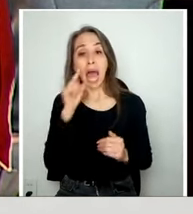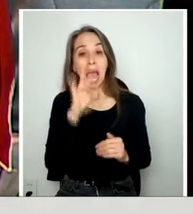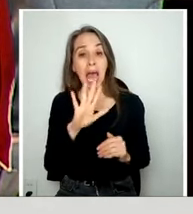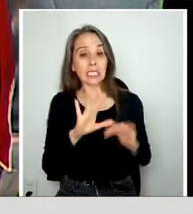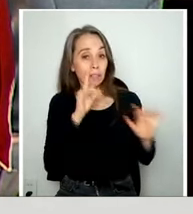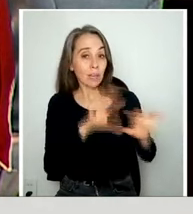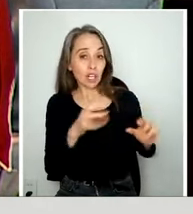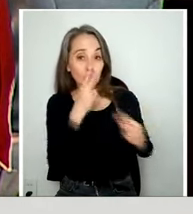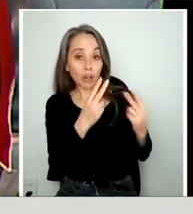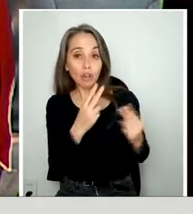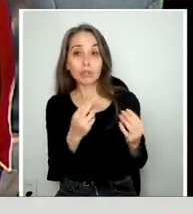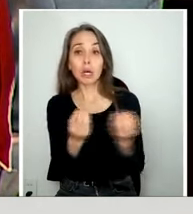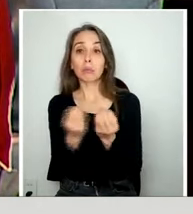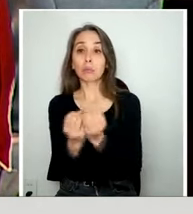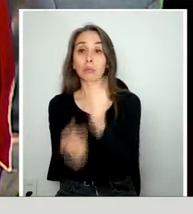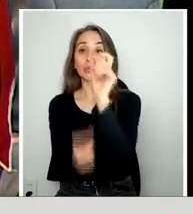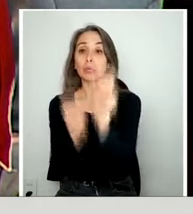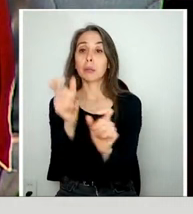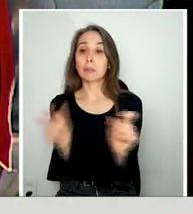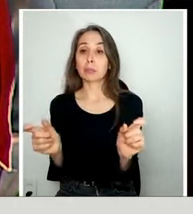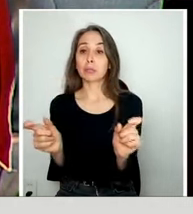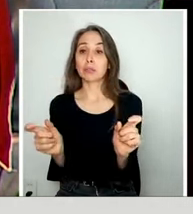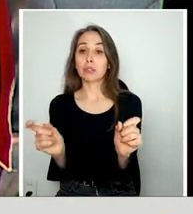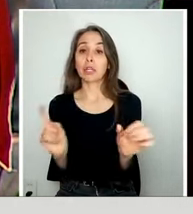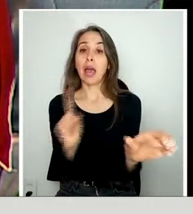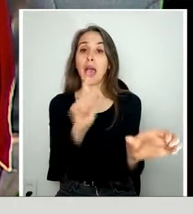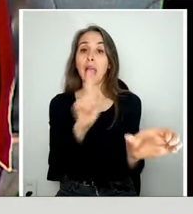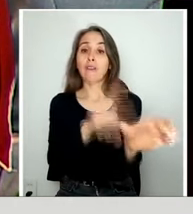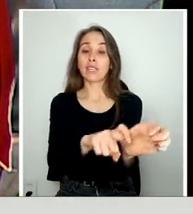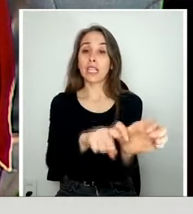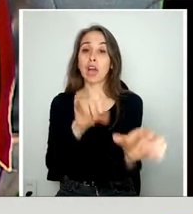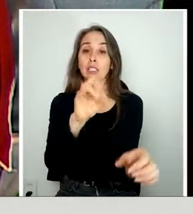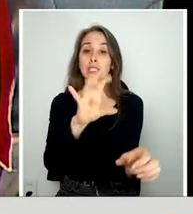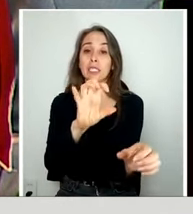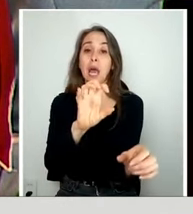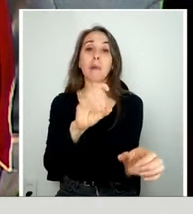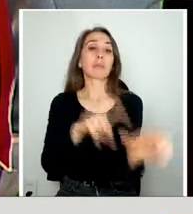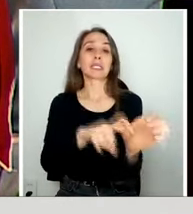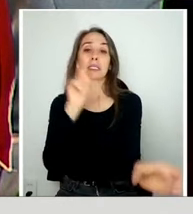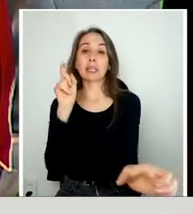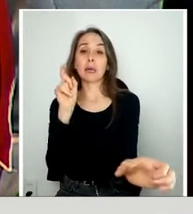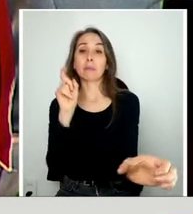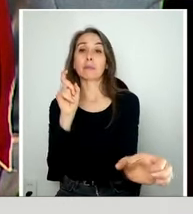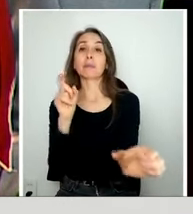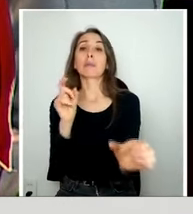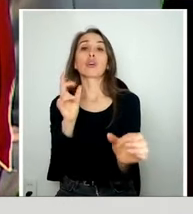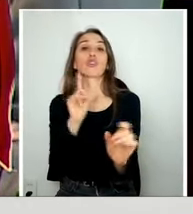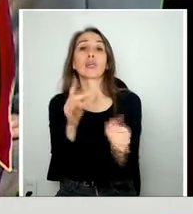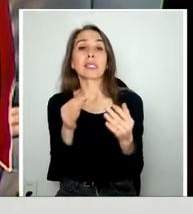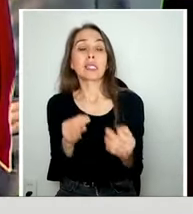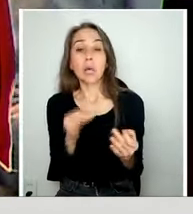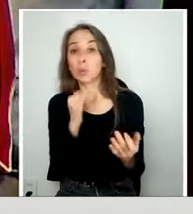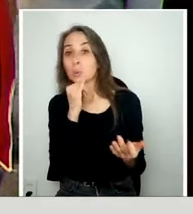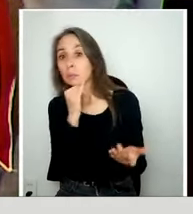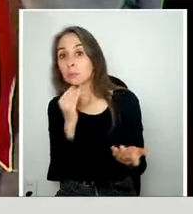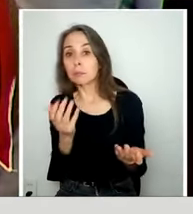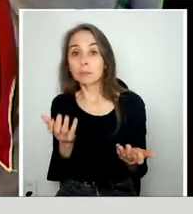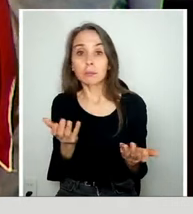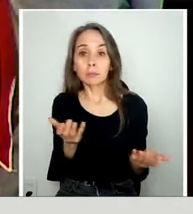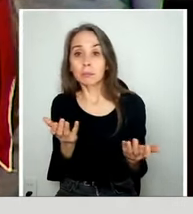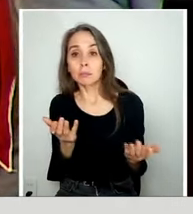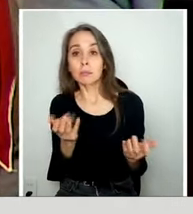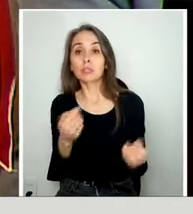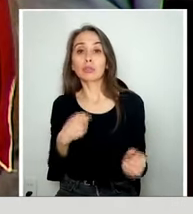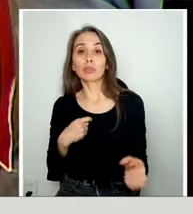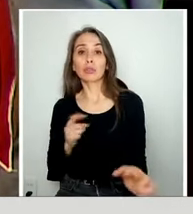deserción de muchos que en este momento están analizada por la inseguridad que significa pertenecer